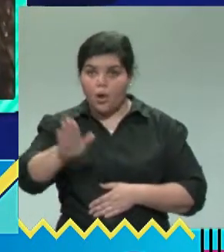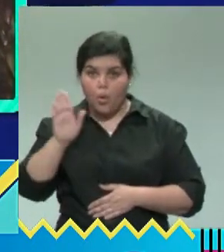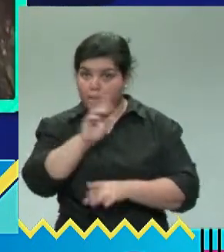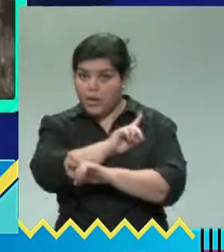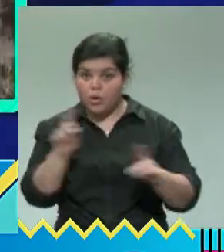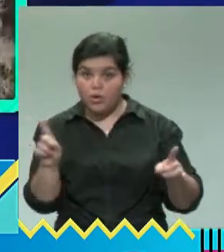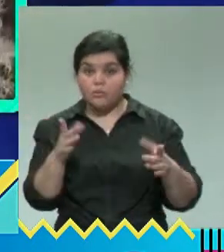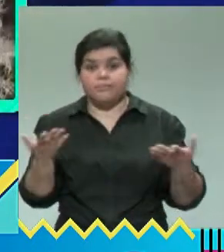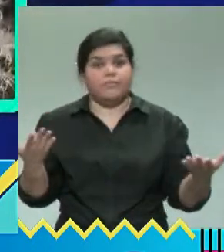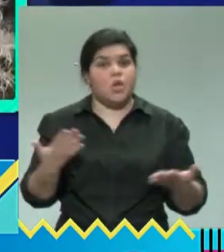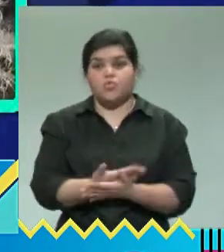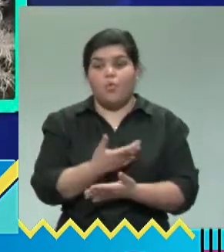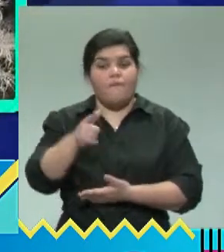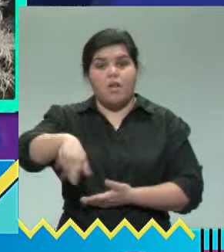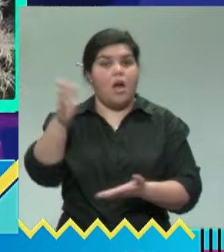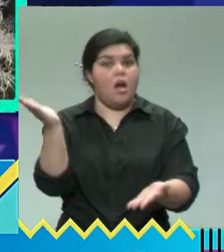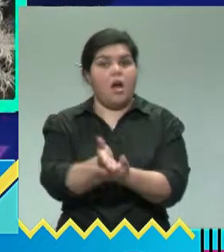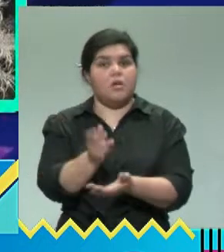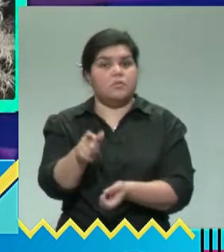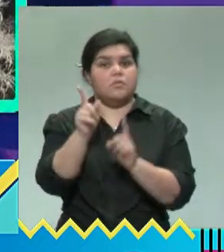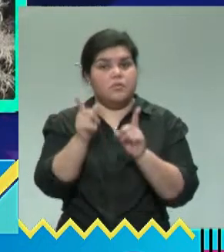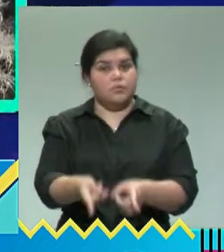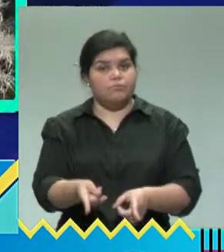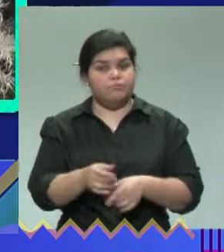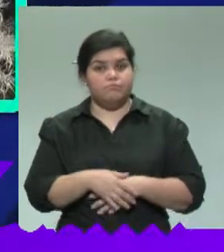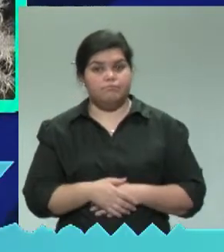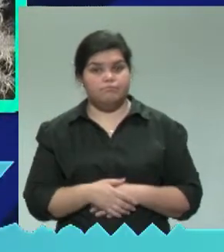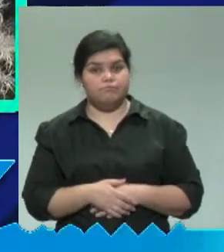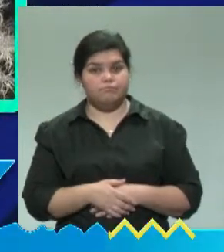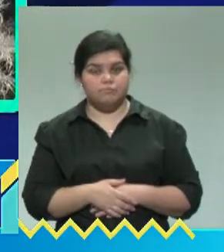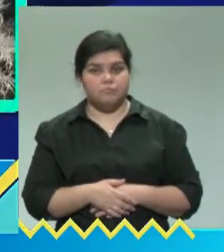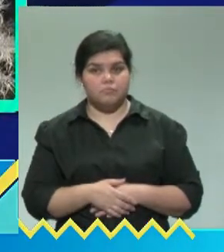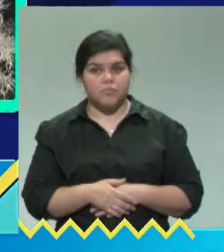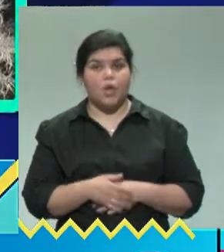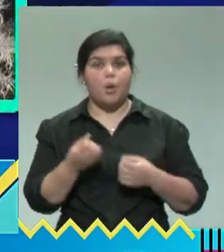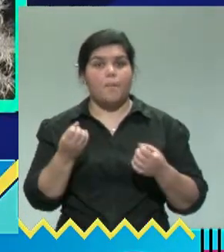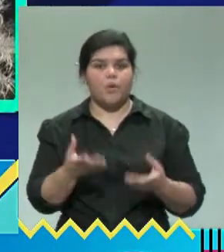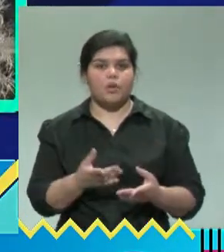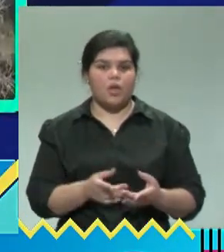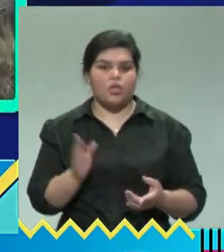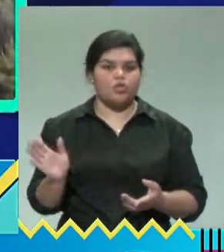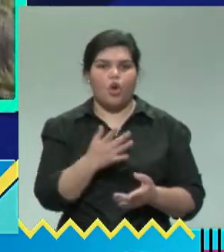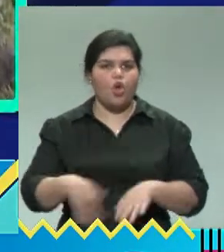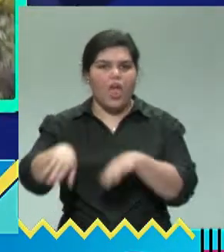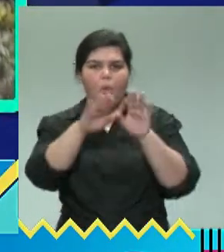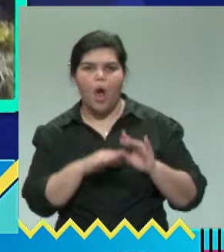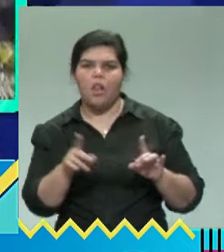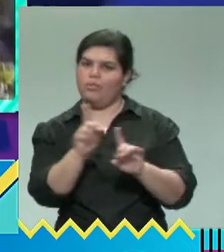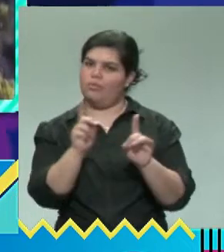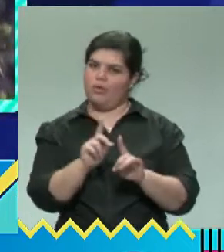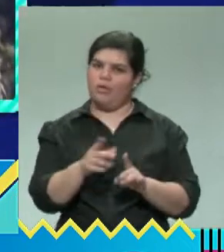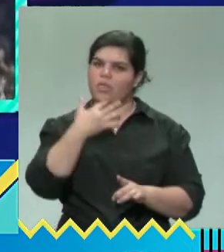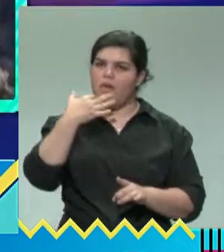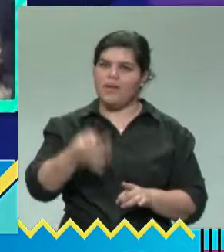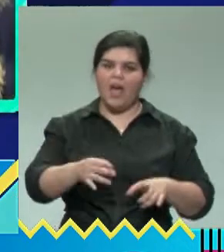sufra y tenga las consecuencias. Porque si no también entramos en pagan justo por pecadores y en realidad lo que en el medio vamos perdiendo